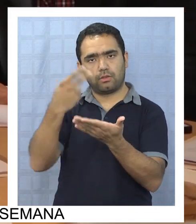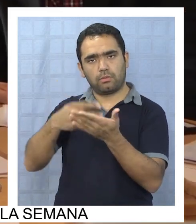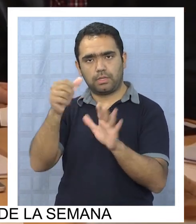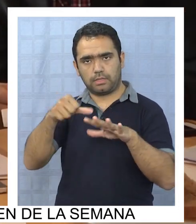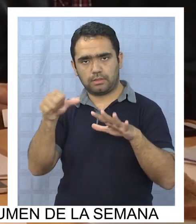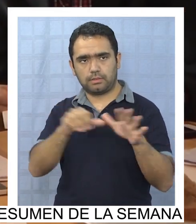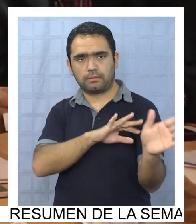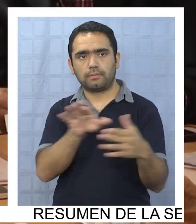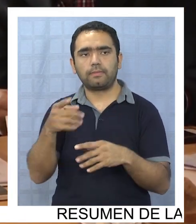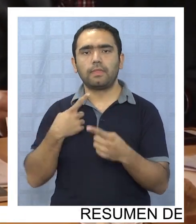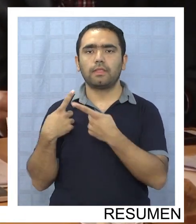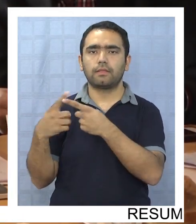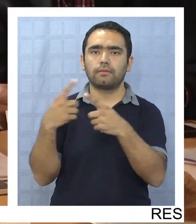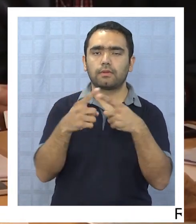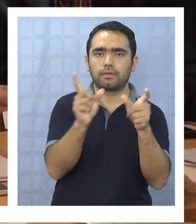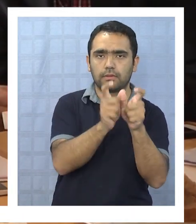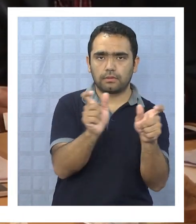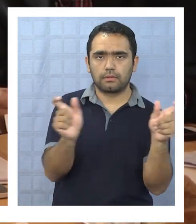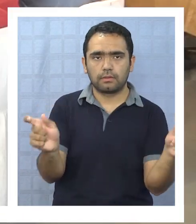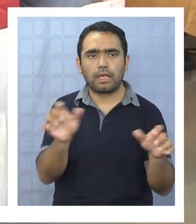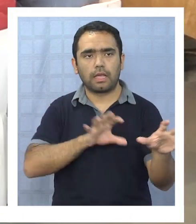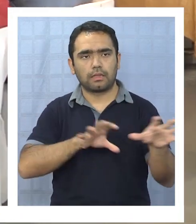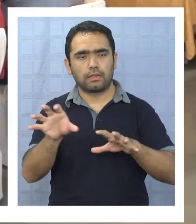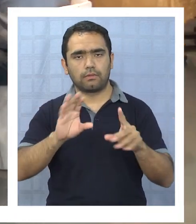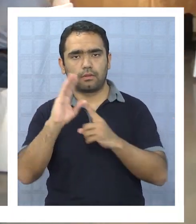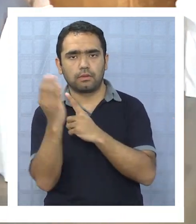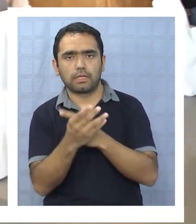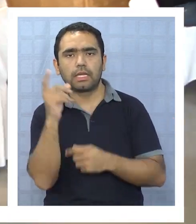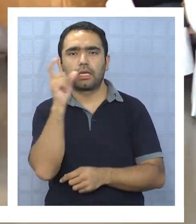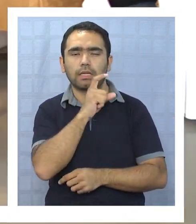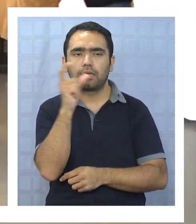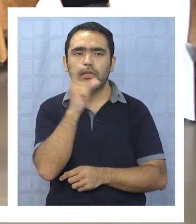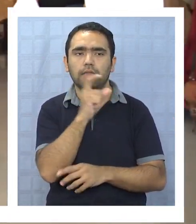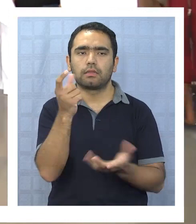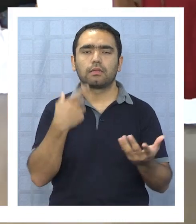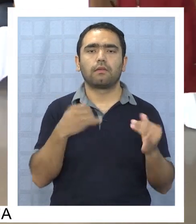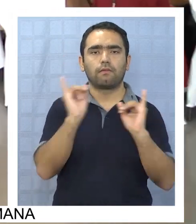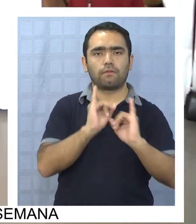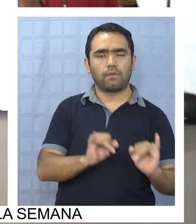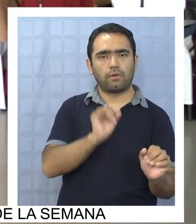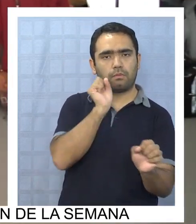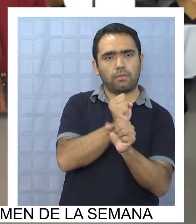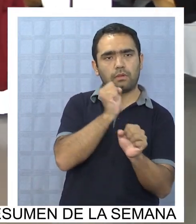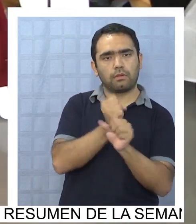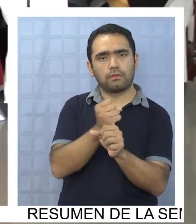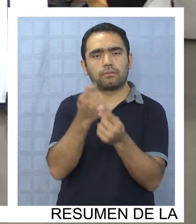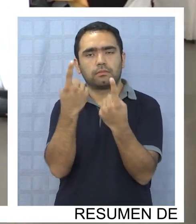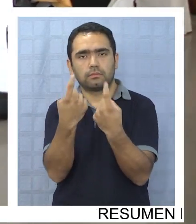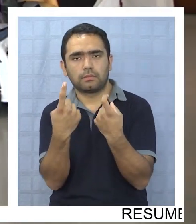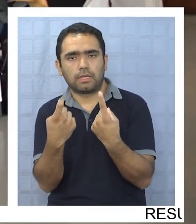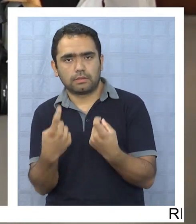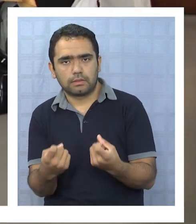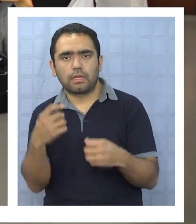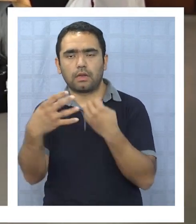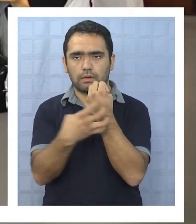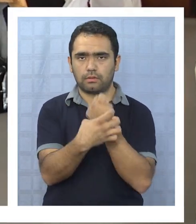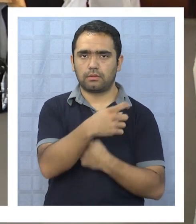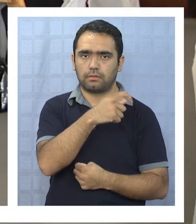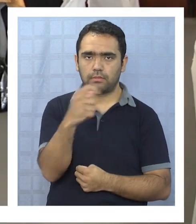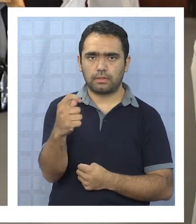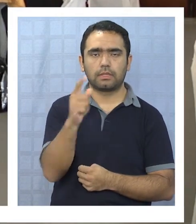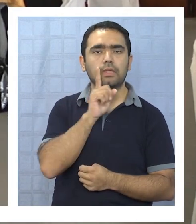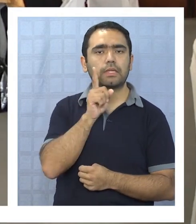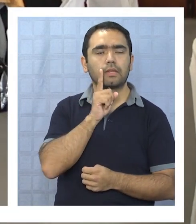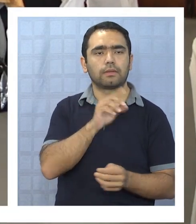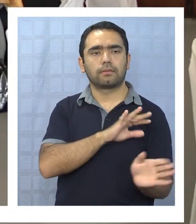Distintos actores vinculados a la actividad cultural realizaron críticas a la forma de trabajo y a las necesidades que la región presenta en este